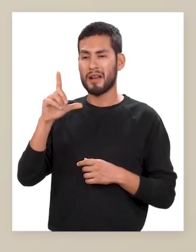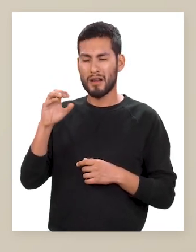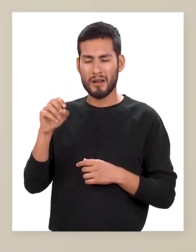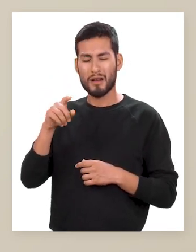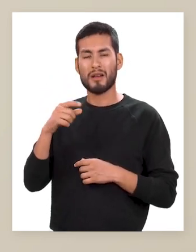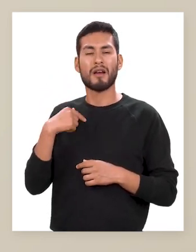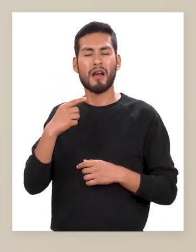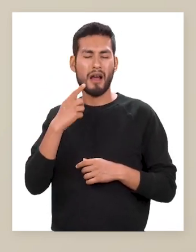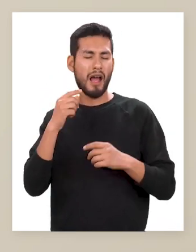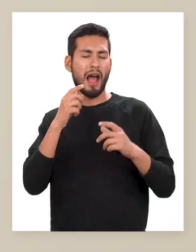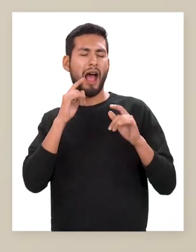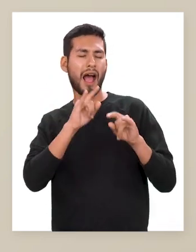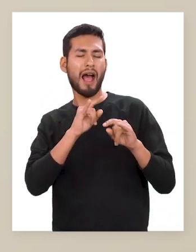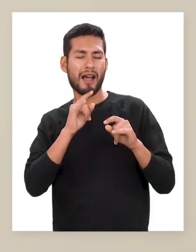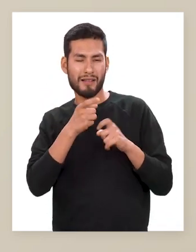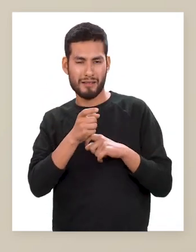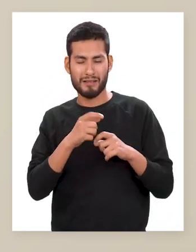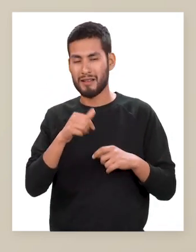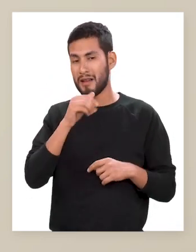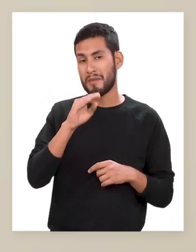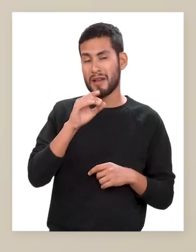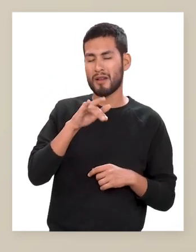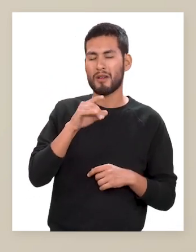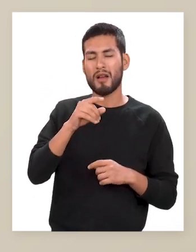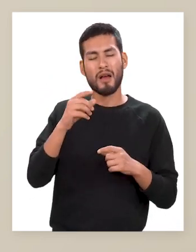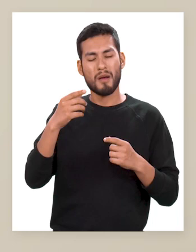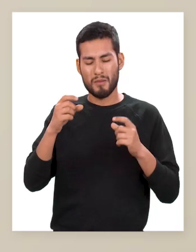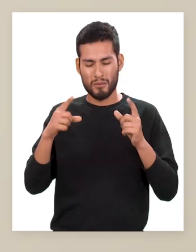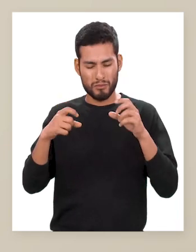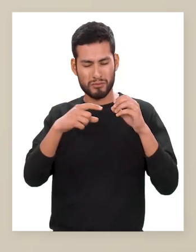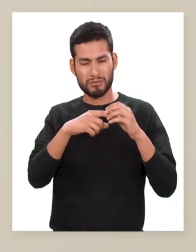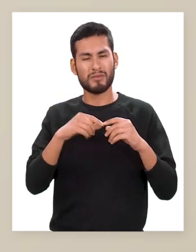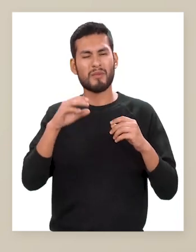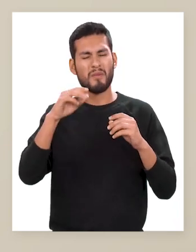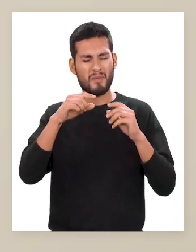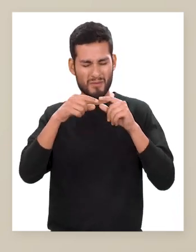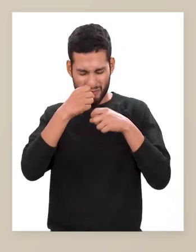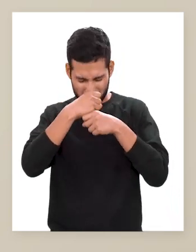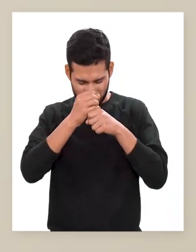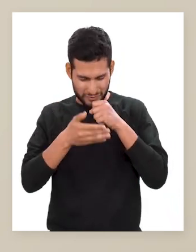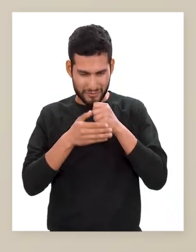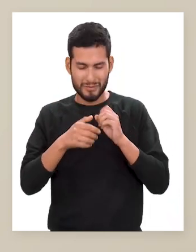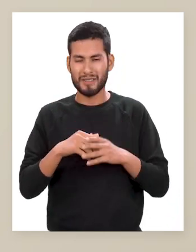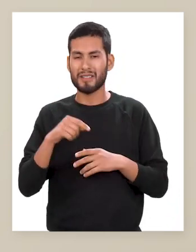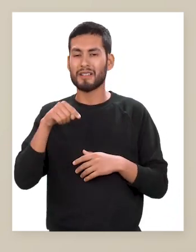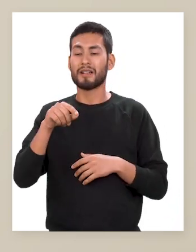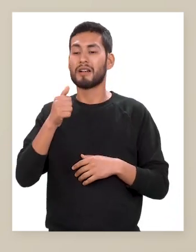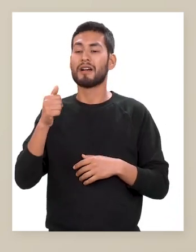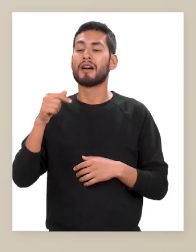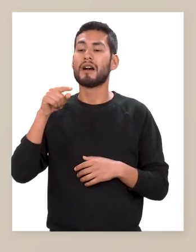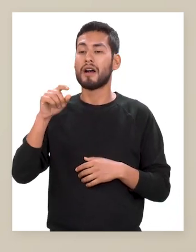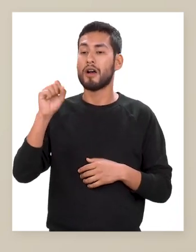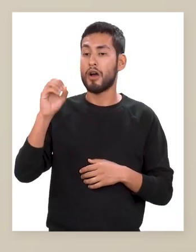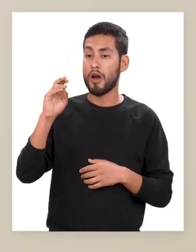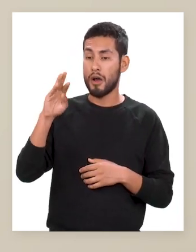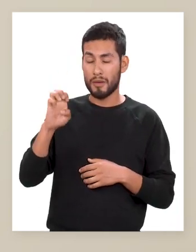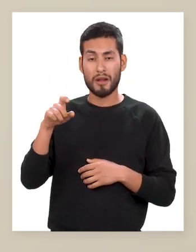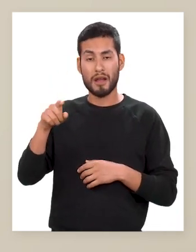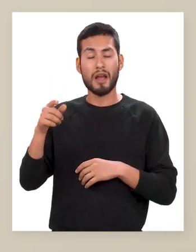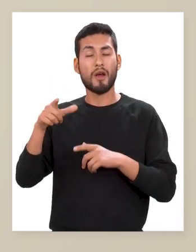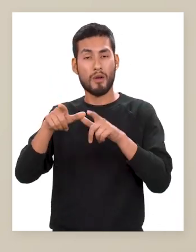bacilo, del verbo vacilar, bacilo, bacteria. Alternativa C, sobre, adverbio de